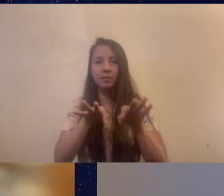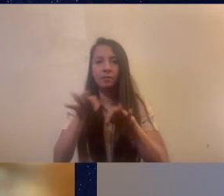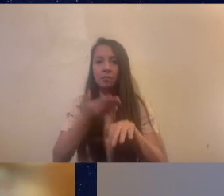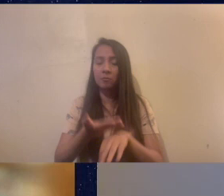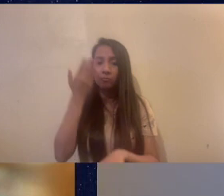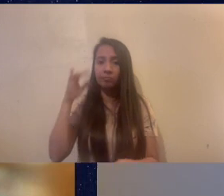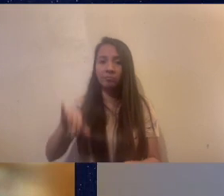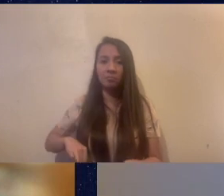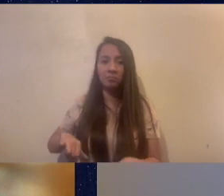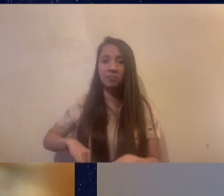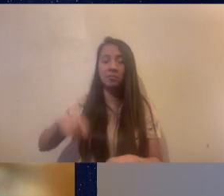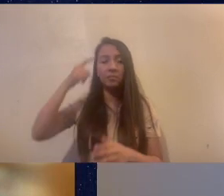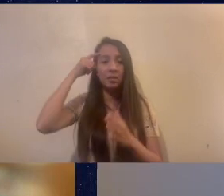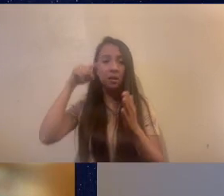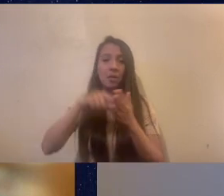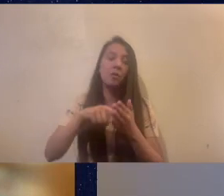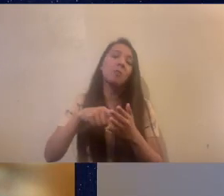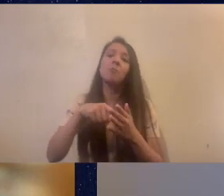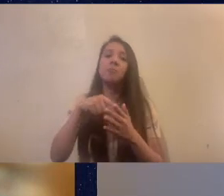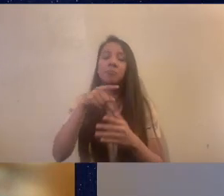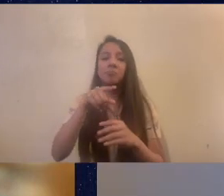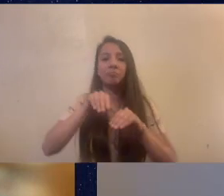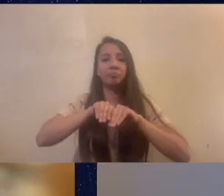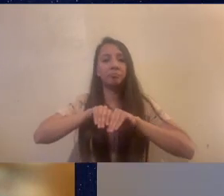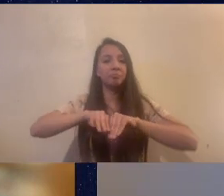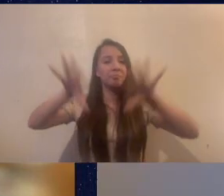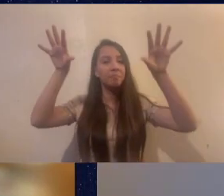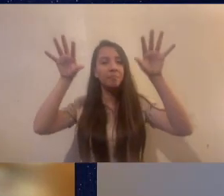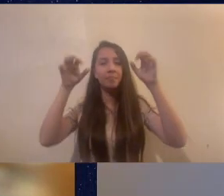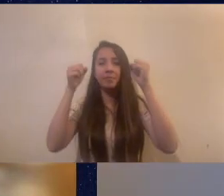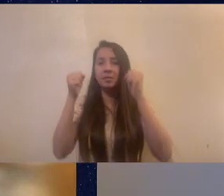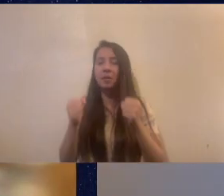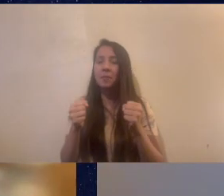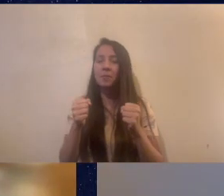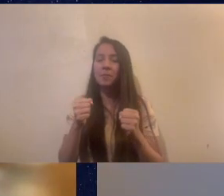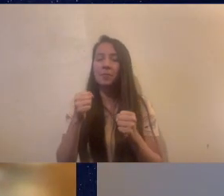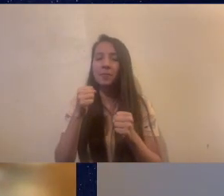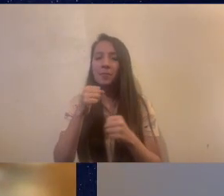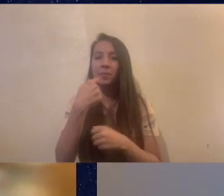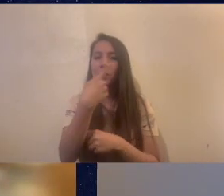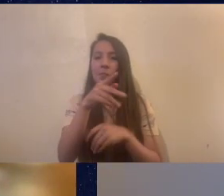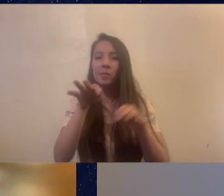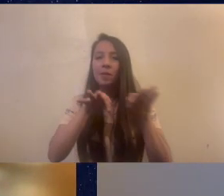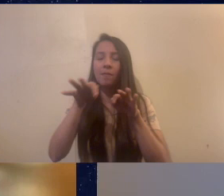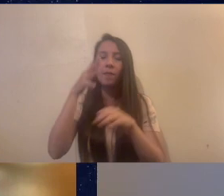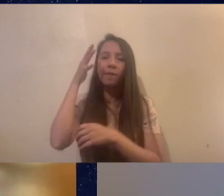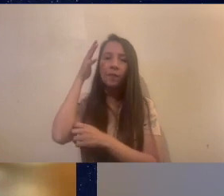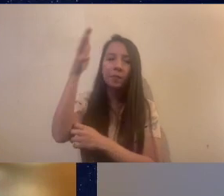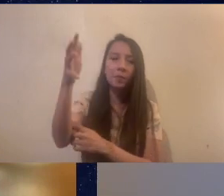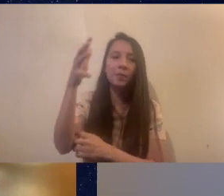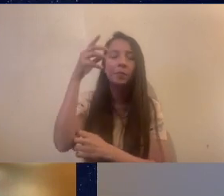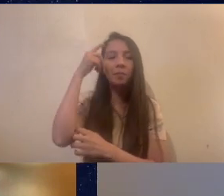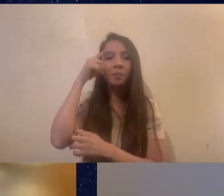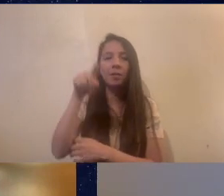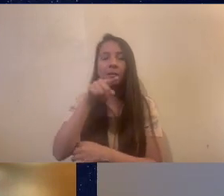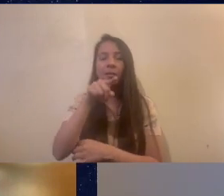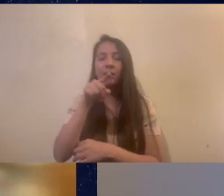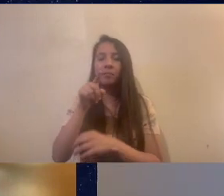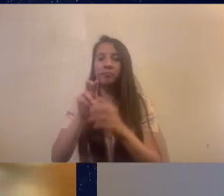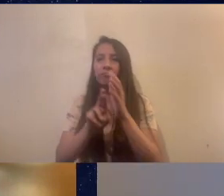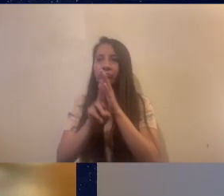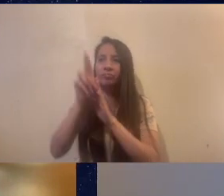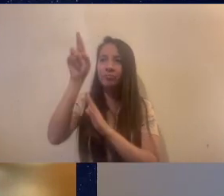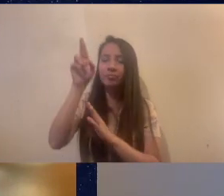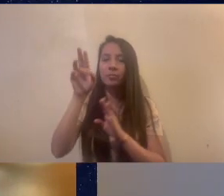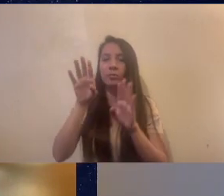yo creo que va a tener muchísimo impacto también su trabajo en lo que el futuro para la estación